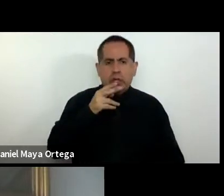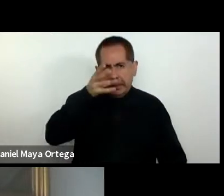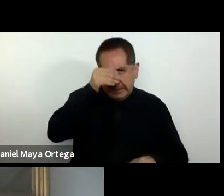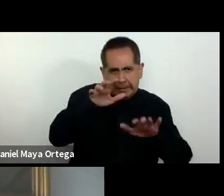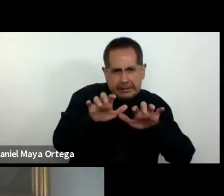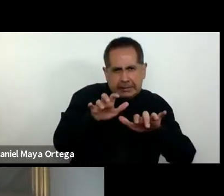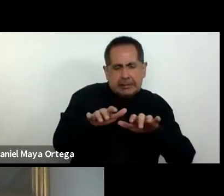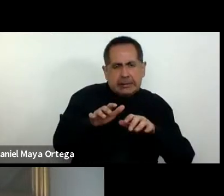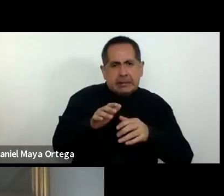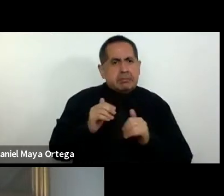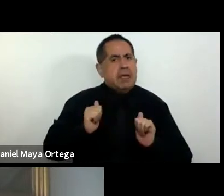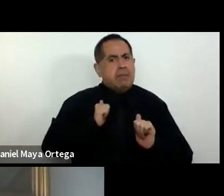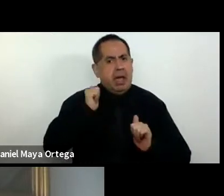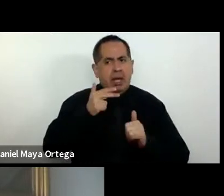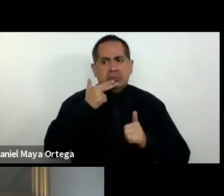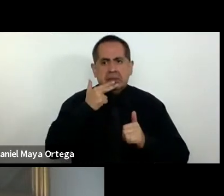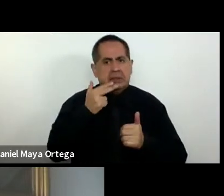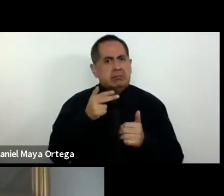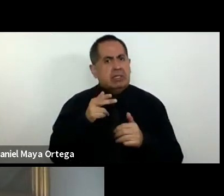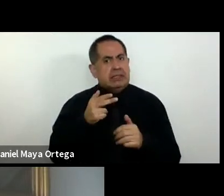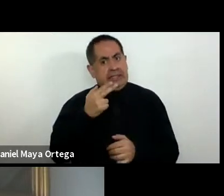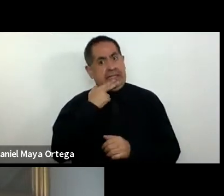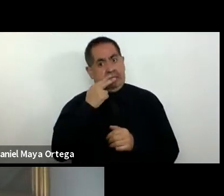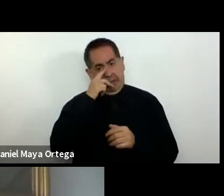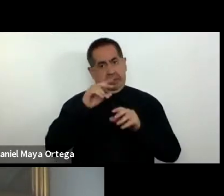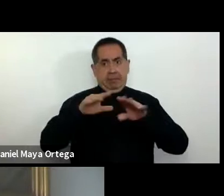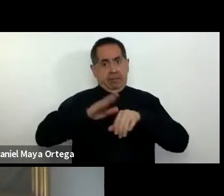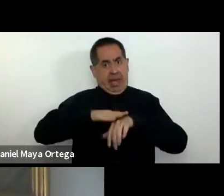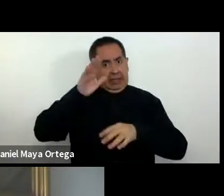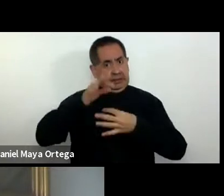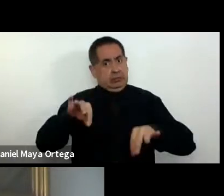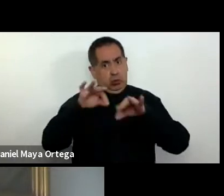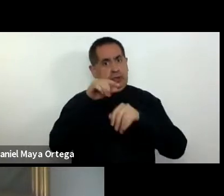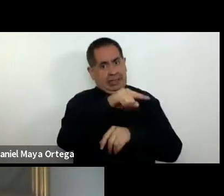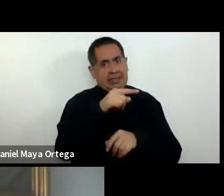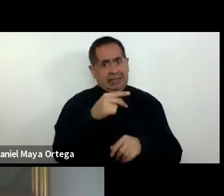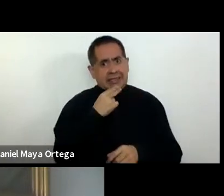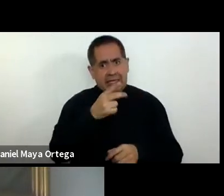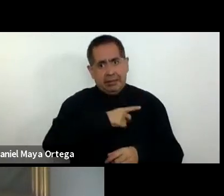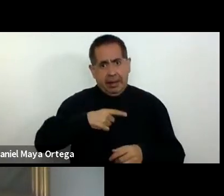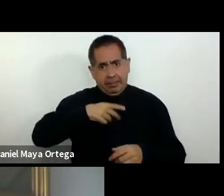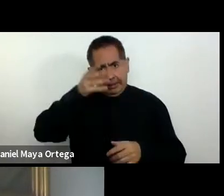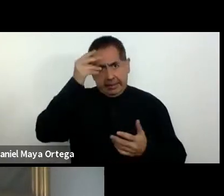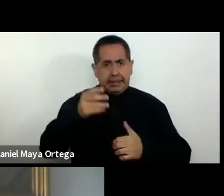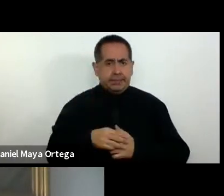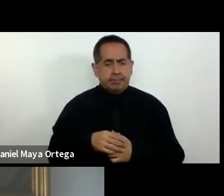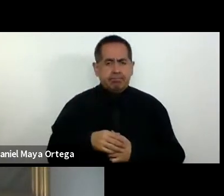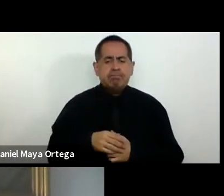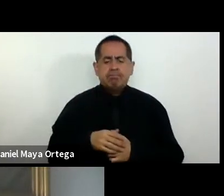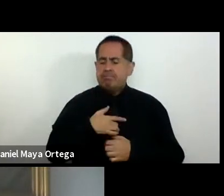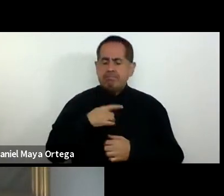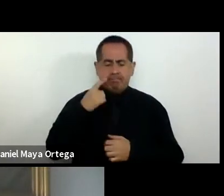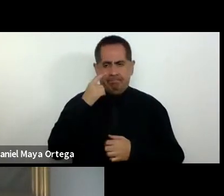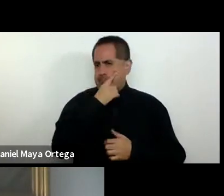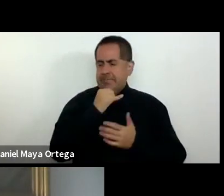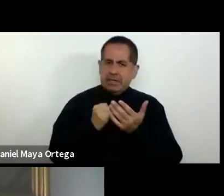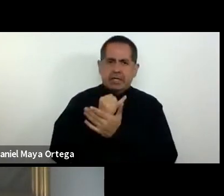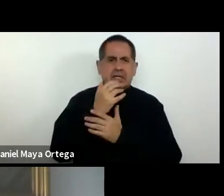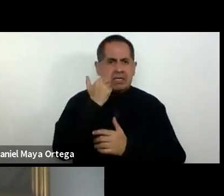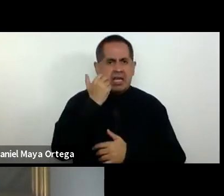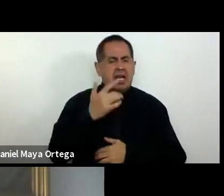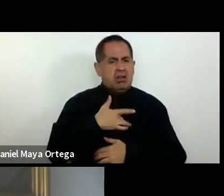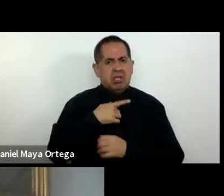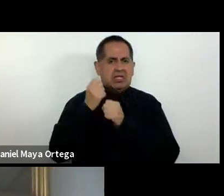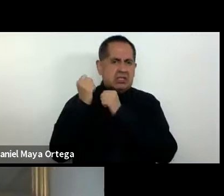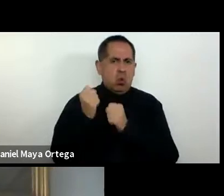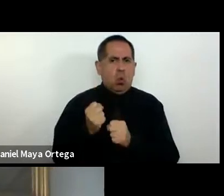y aprovechar su beneficio al máximo. Con voluntad y determinación, estoy